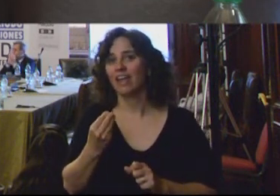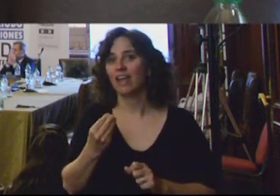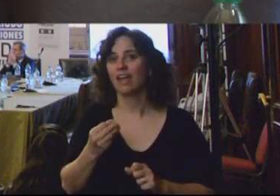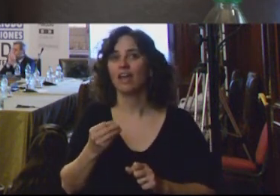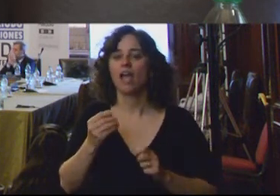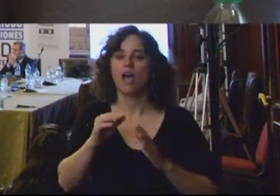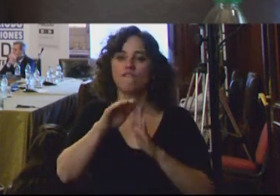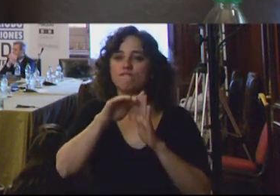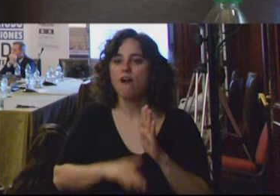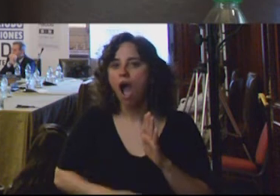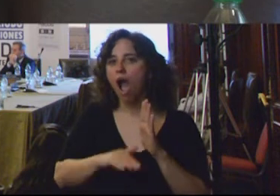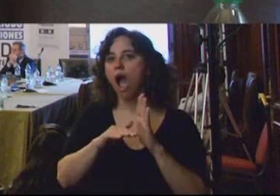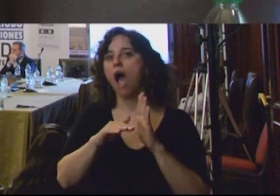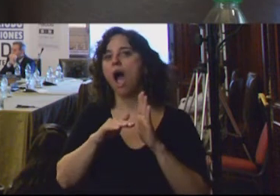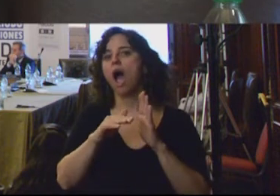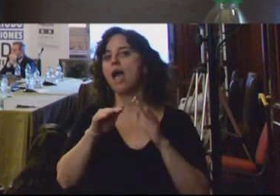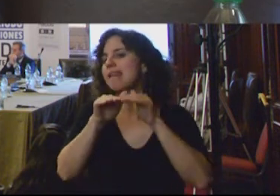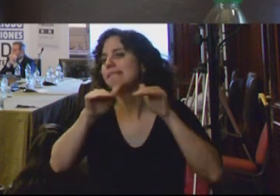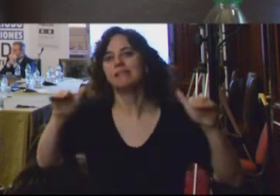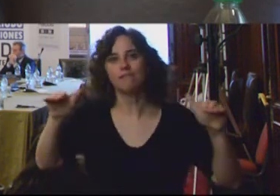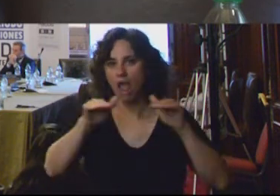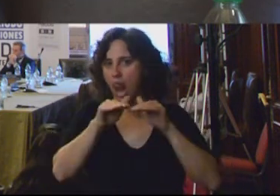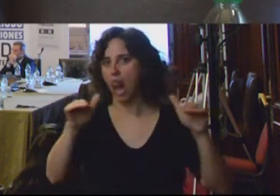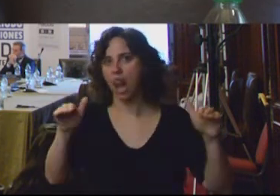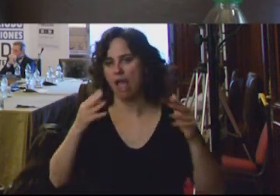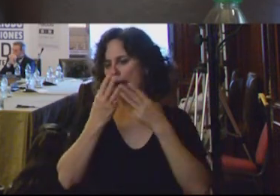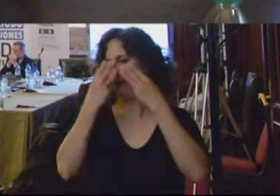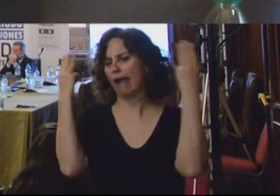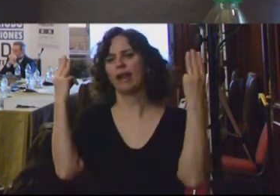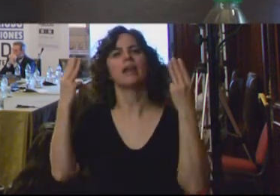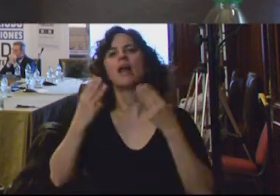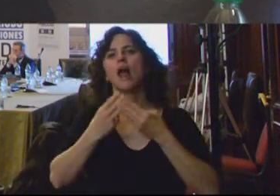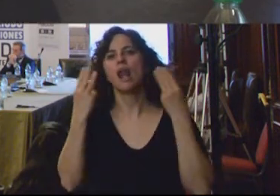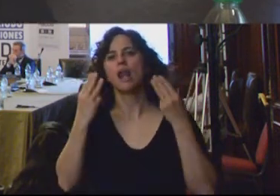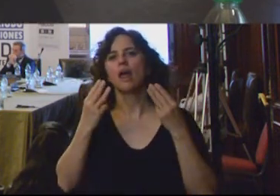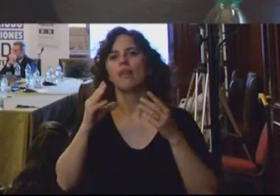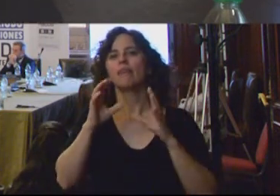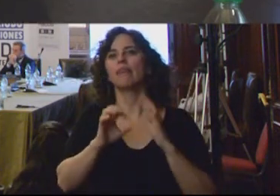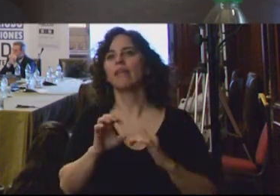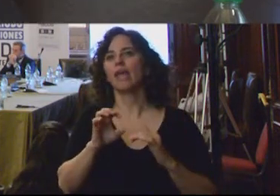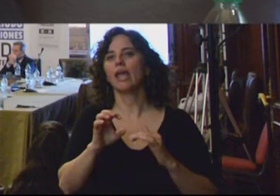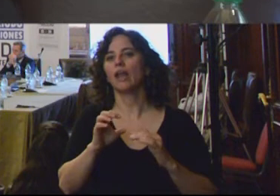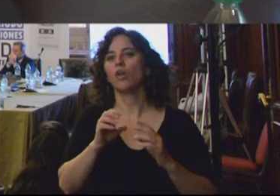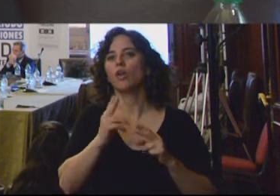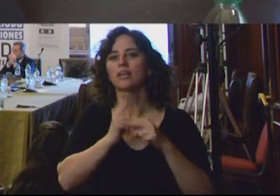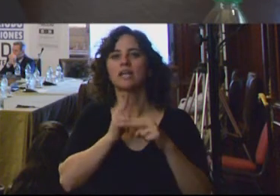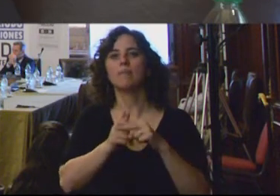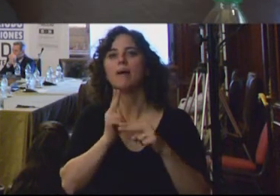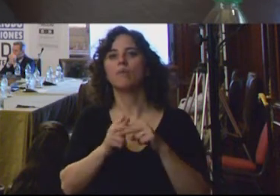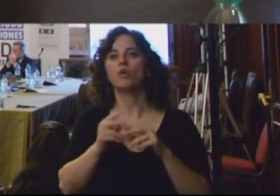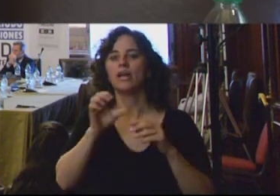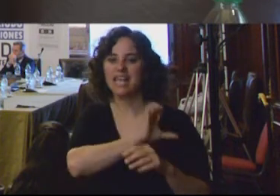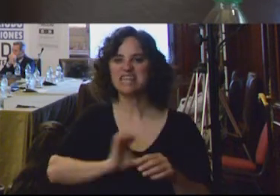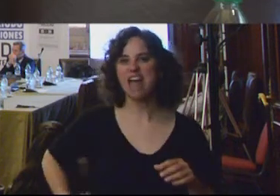bajado muchísimo el nivel de, en general, del aparato, de lo que llamábamos el estado de